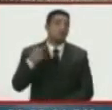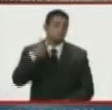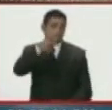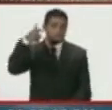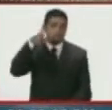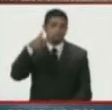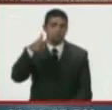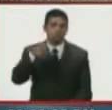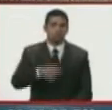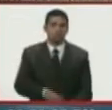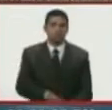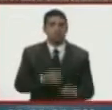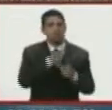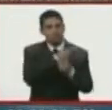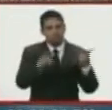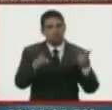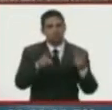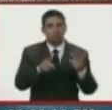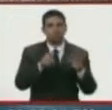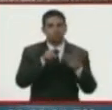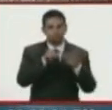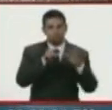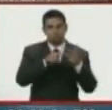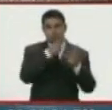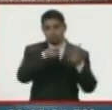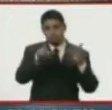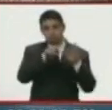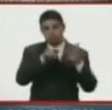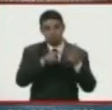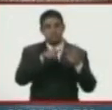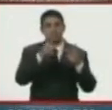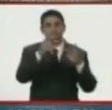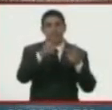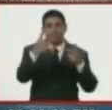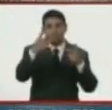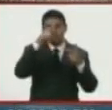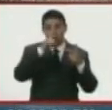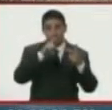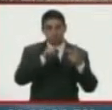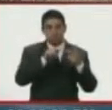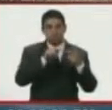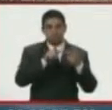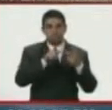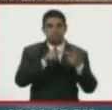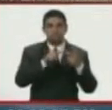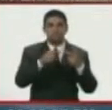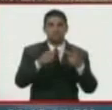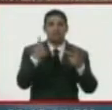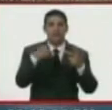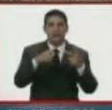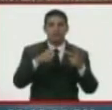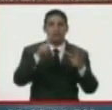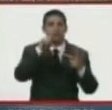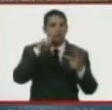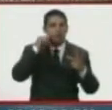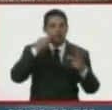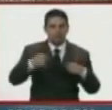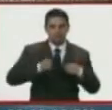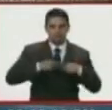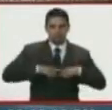Y este joven, Tony Orlando Gil, 24 años, presenta hematoma por impacto de bala en el